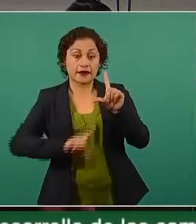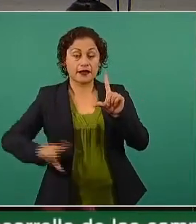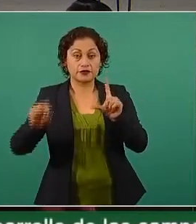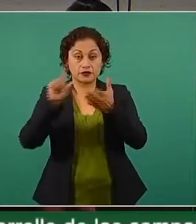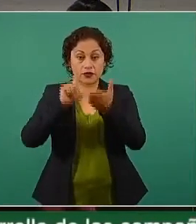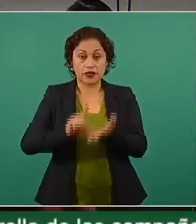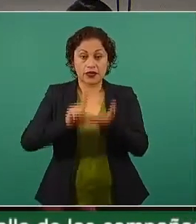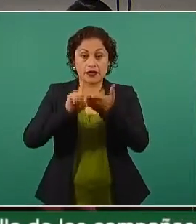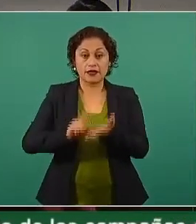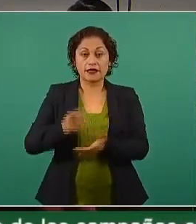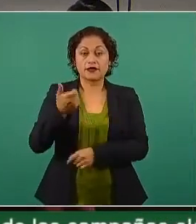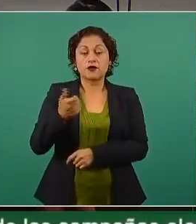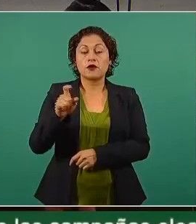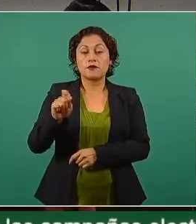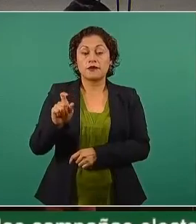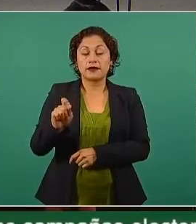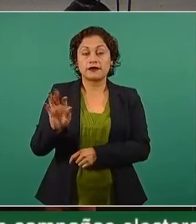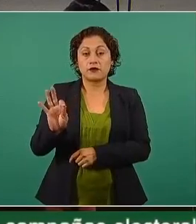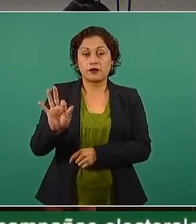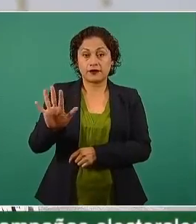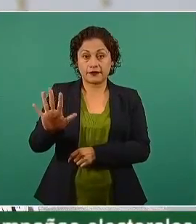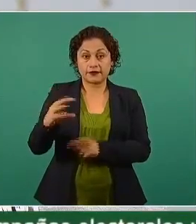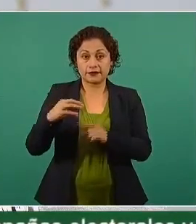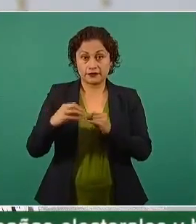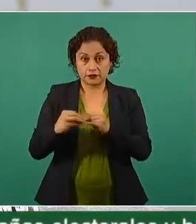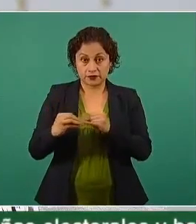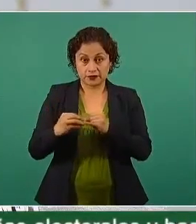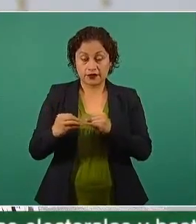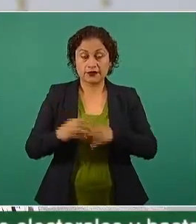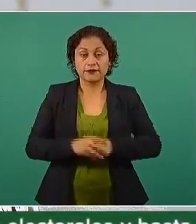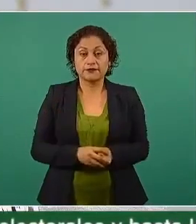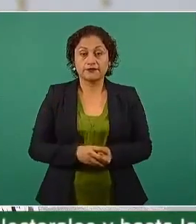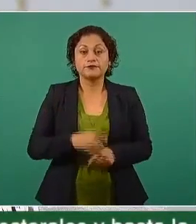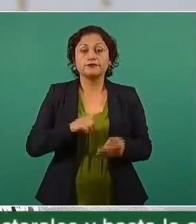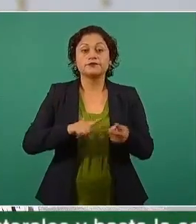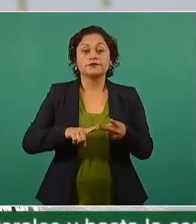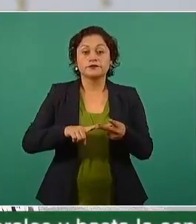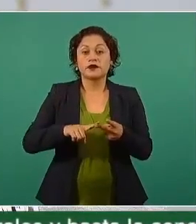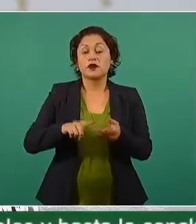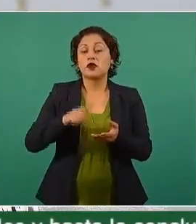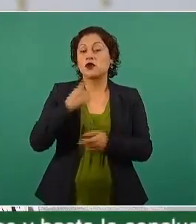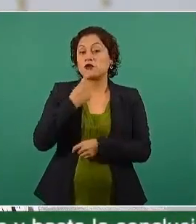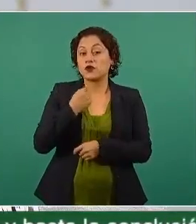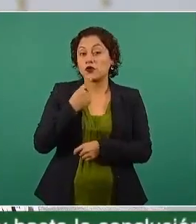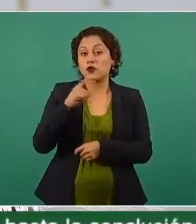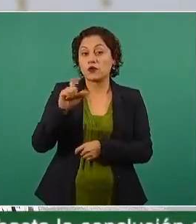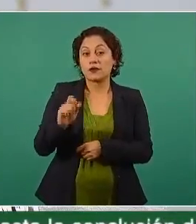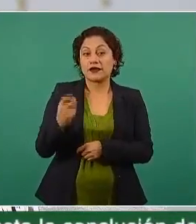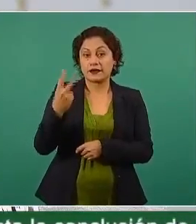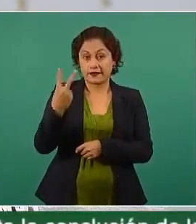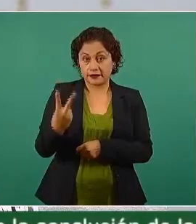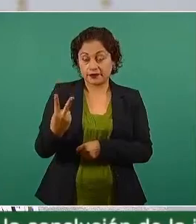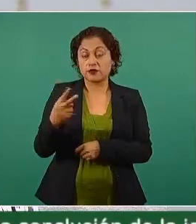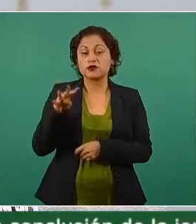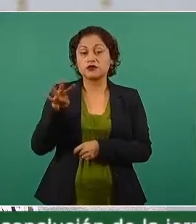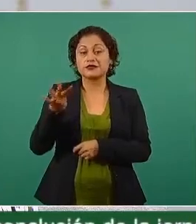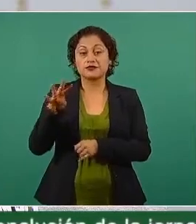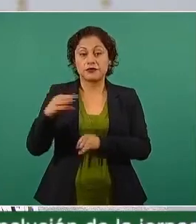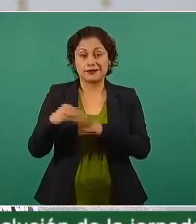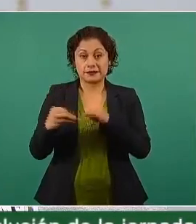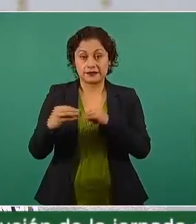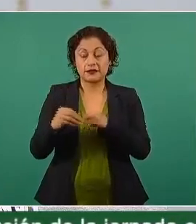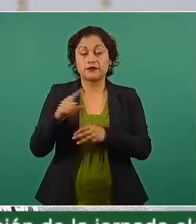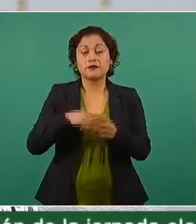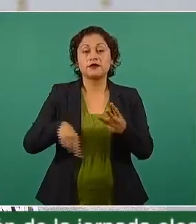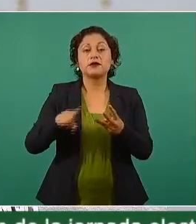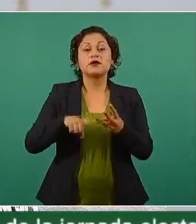litro de 20 pesos con 45 centavos, la gasolina premium 22 pesos con 19 centavos y